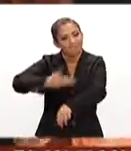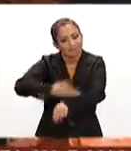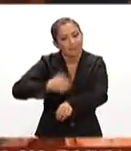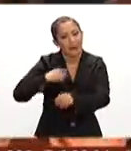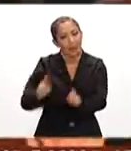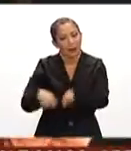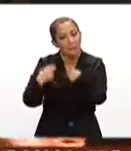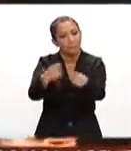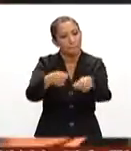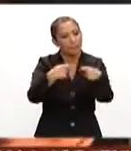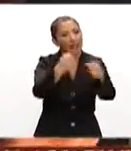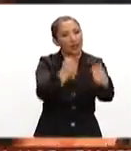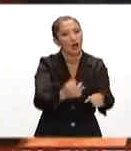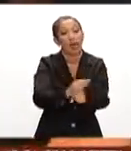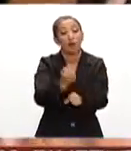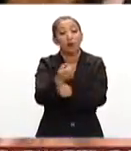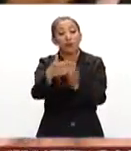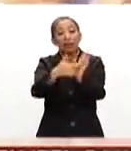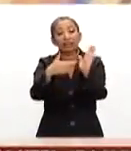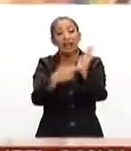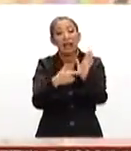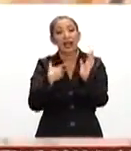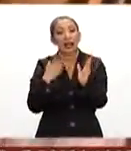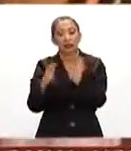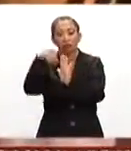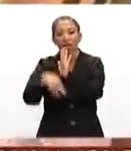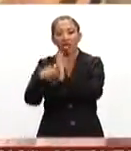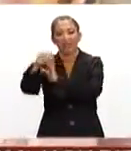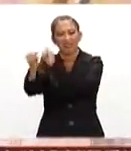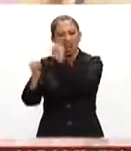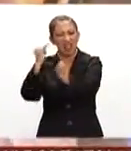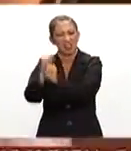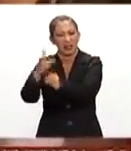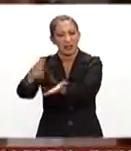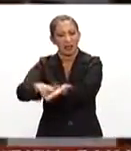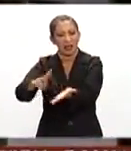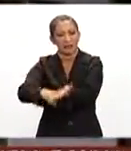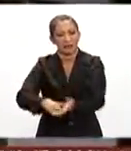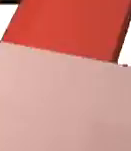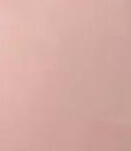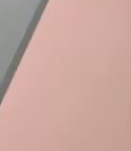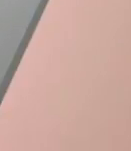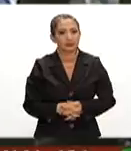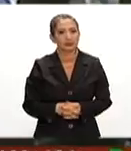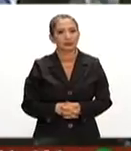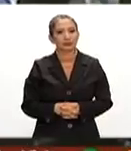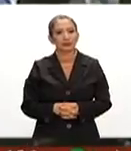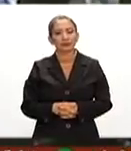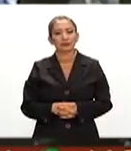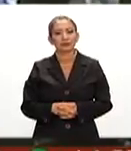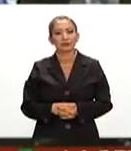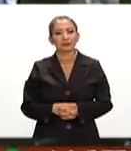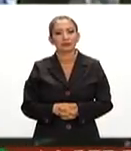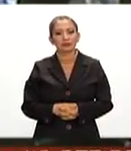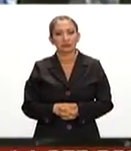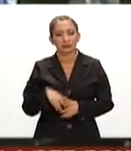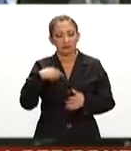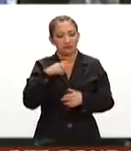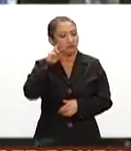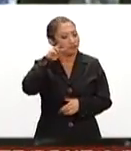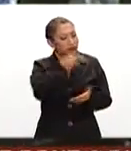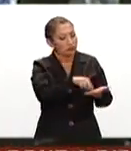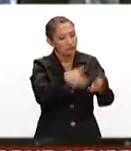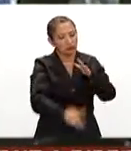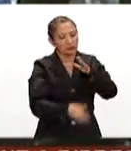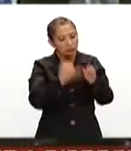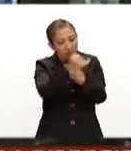de asignación bajo nuevas condiciones de volatilidad en el mercado internacional de hidrocarburos. El nuevo régimen de exploración